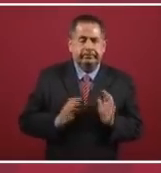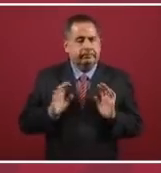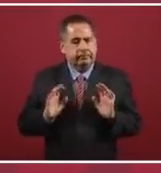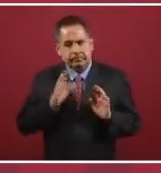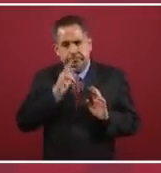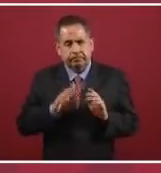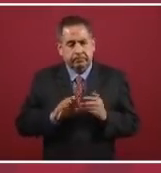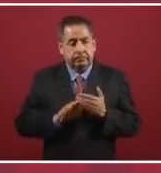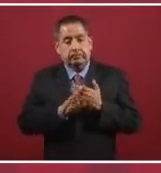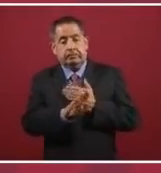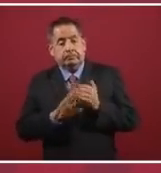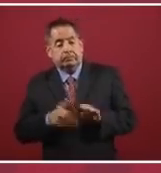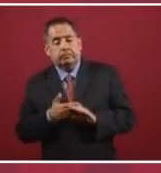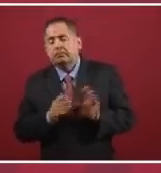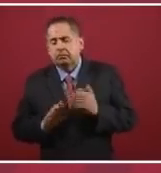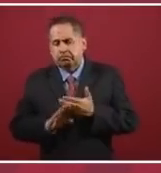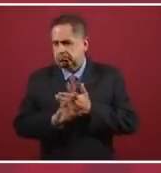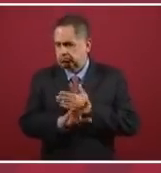que